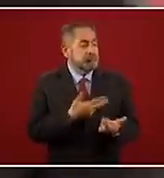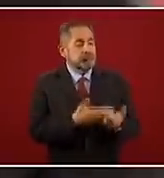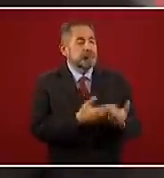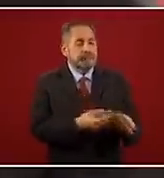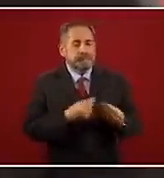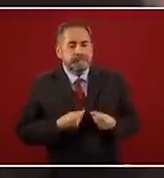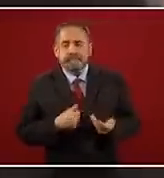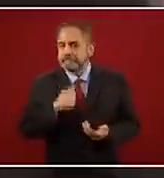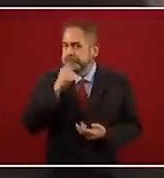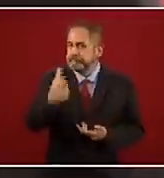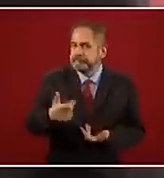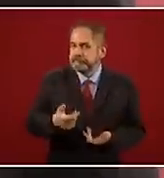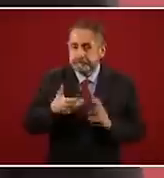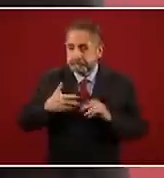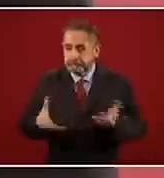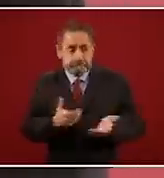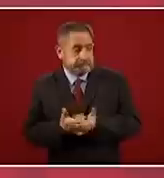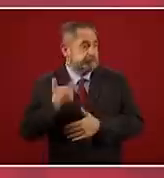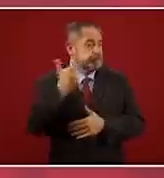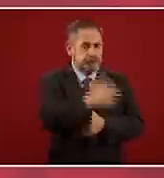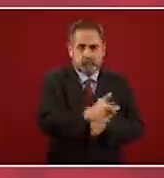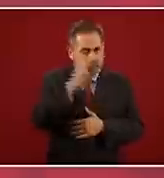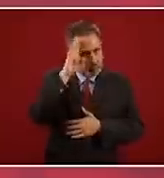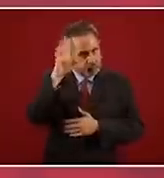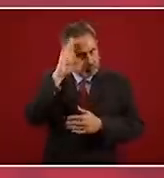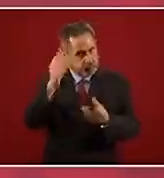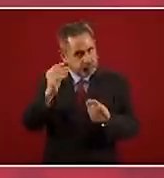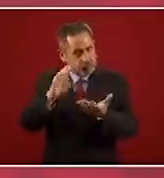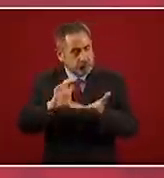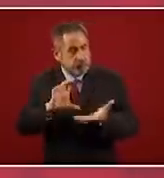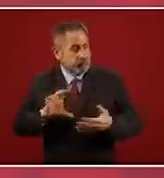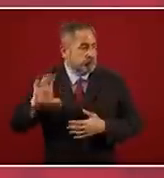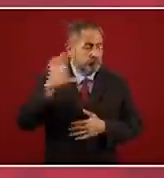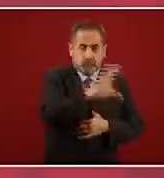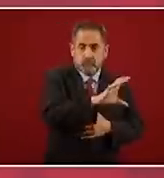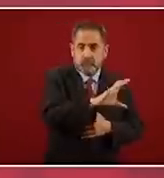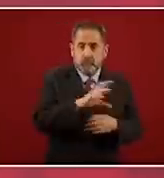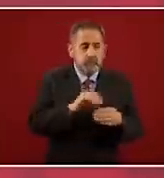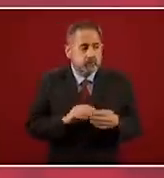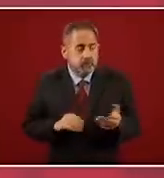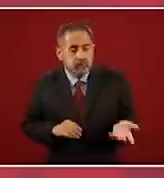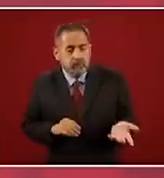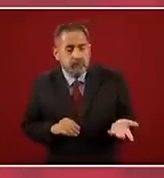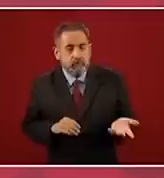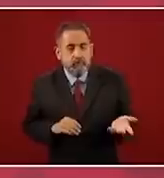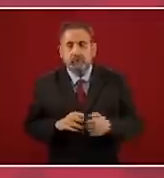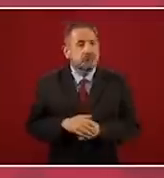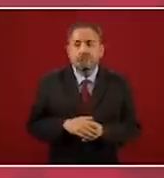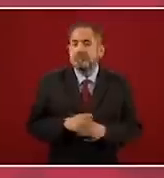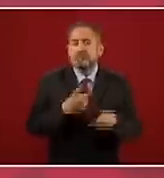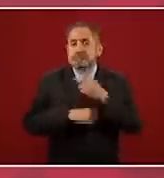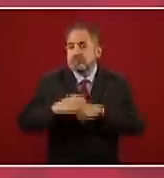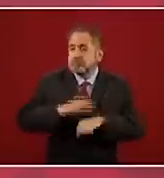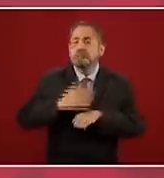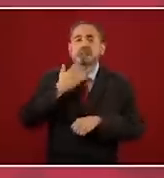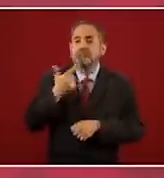Se pagó una gran cantidad de dinero, no aumentaron la producción de